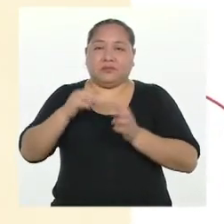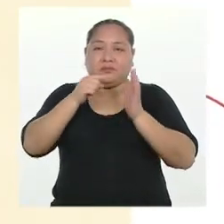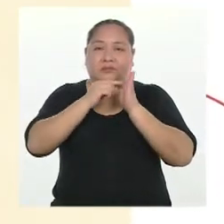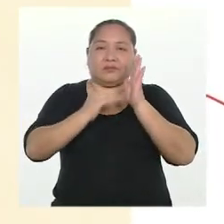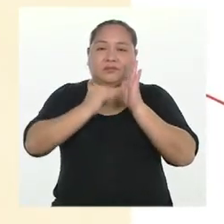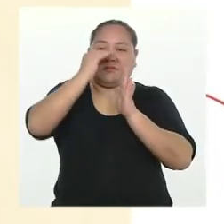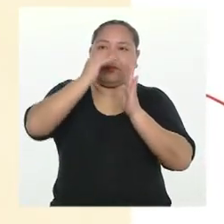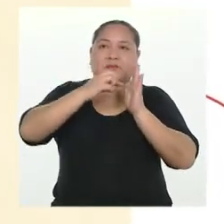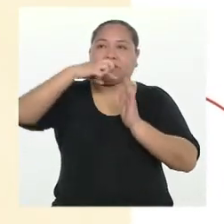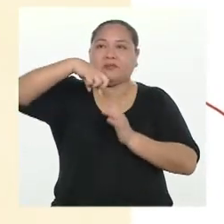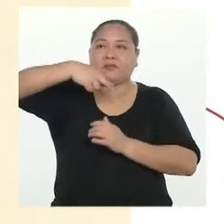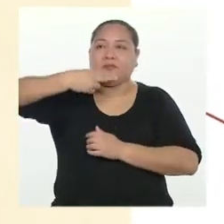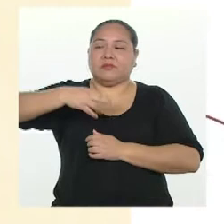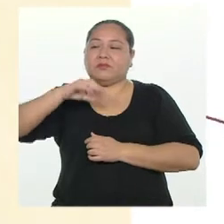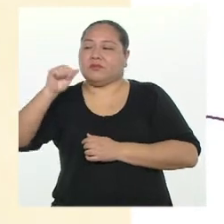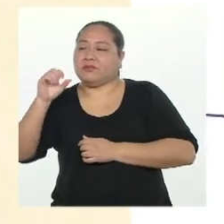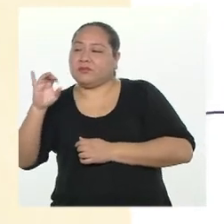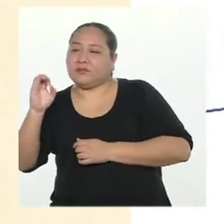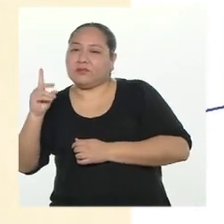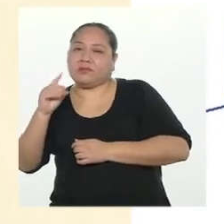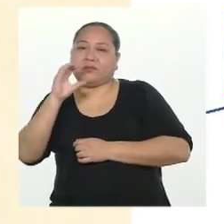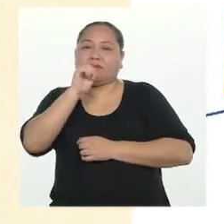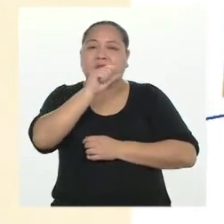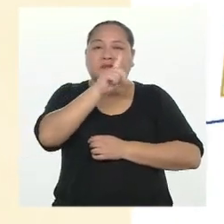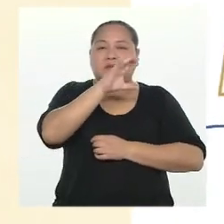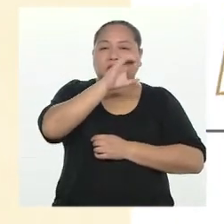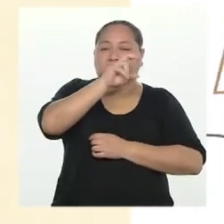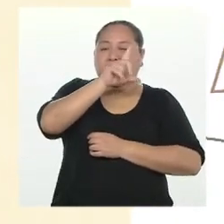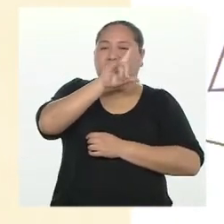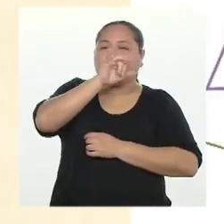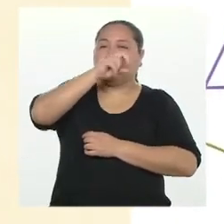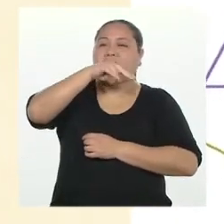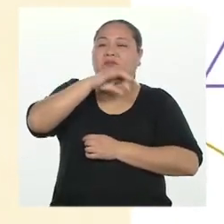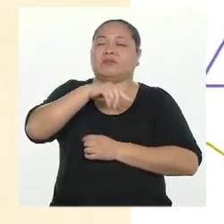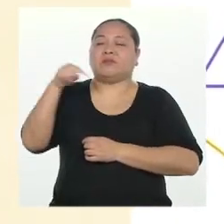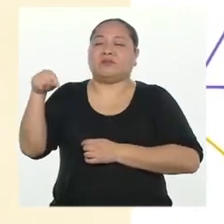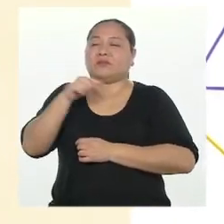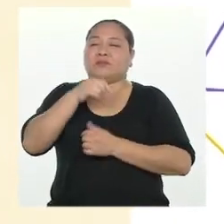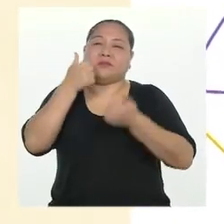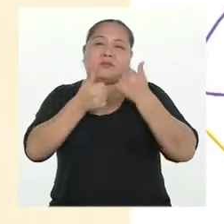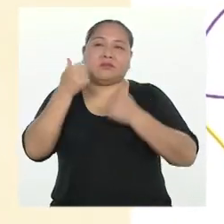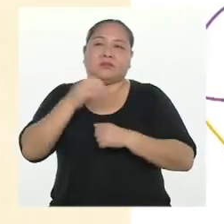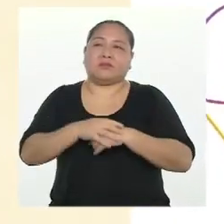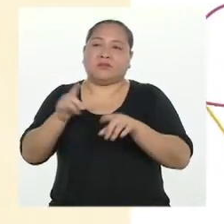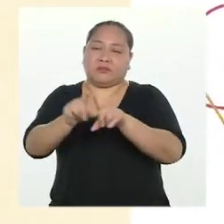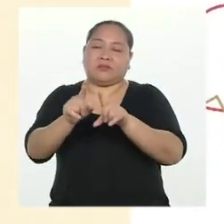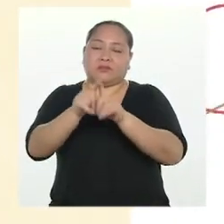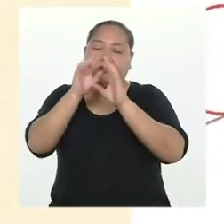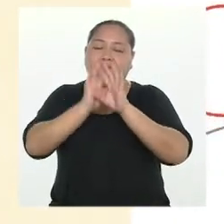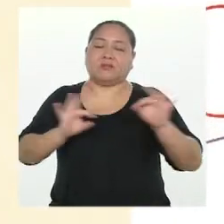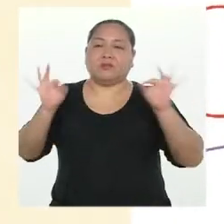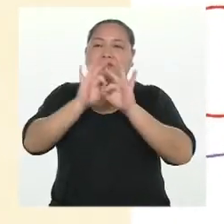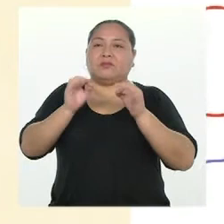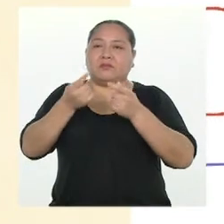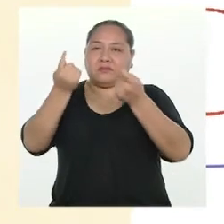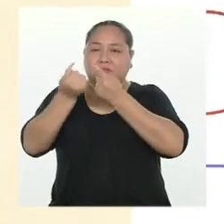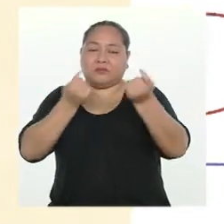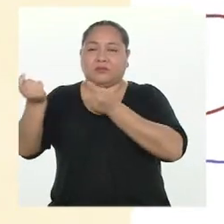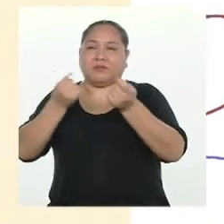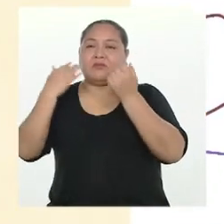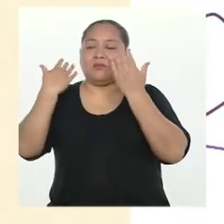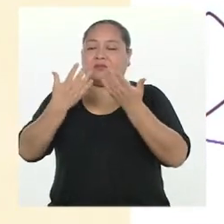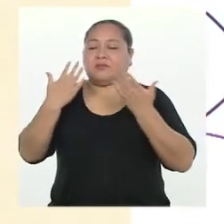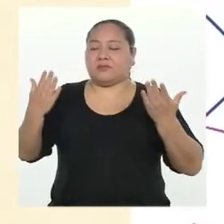o alcalinidad que tienen las sustancias. Además, es un factor importante para controlar los niveles de